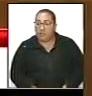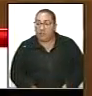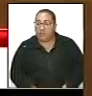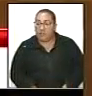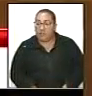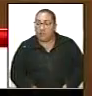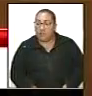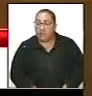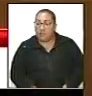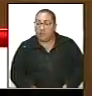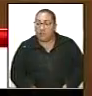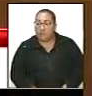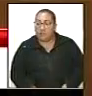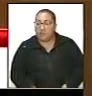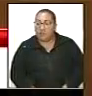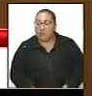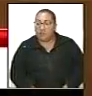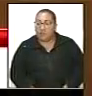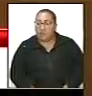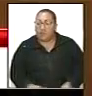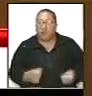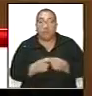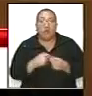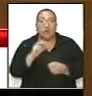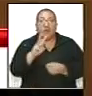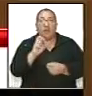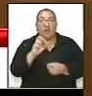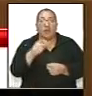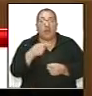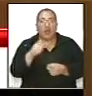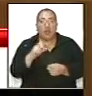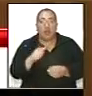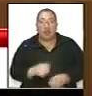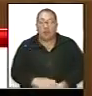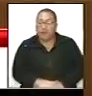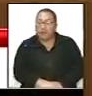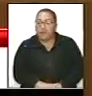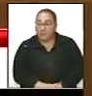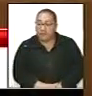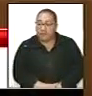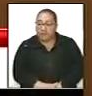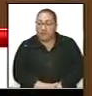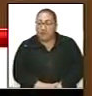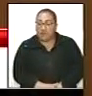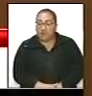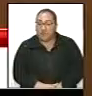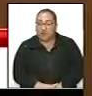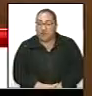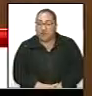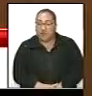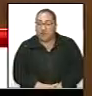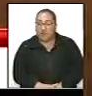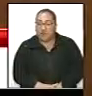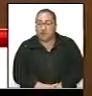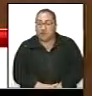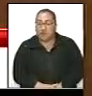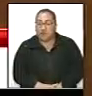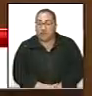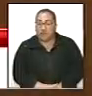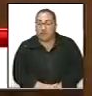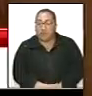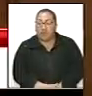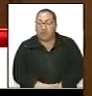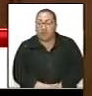la palabra el congresista Edu Vergara. Gracias, presidenta. Quiero saludar al señor Carlos